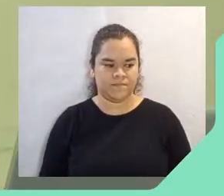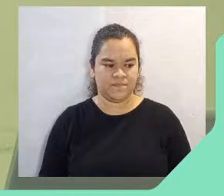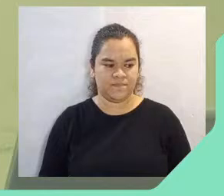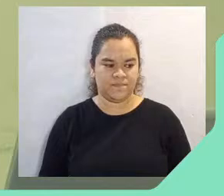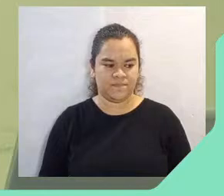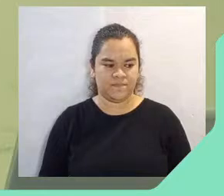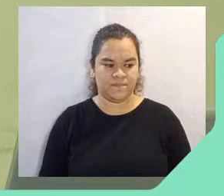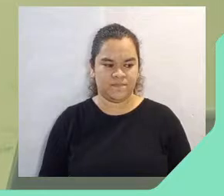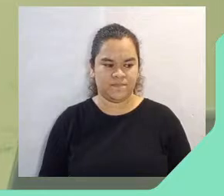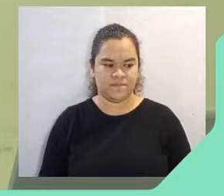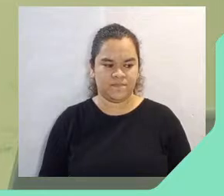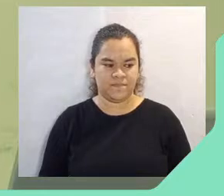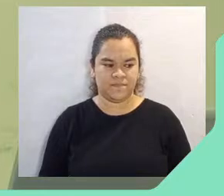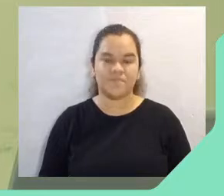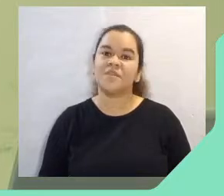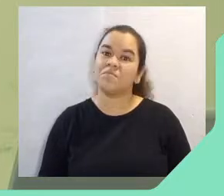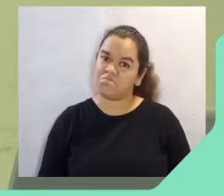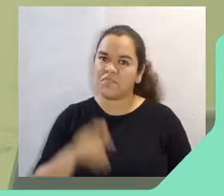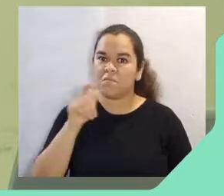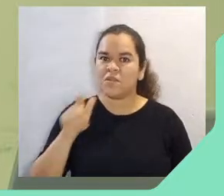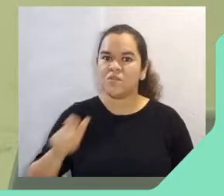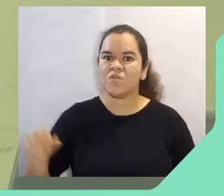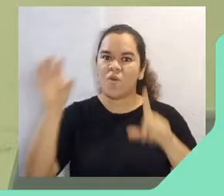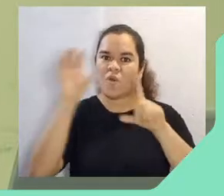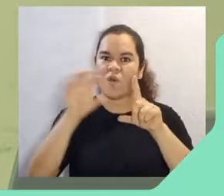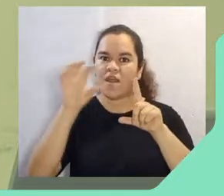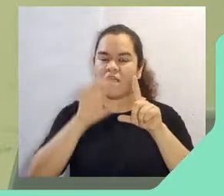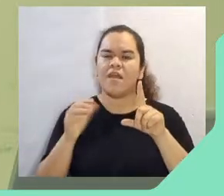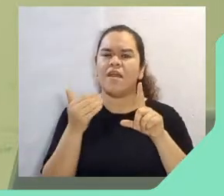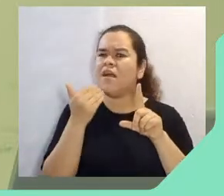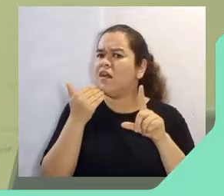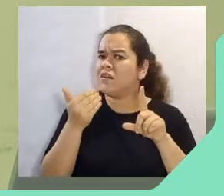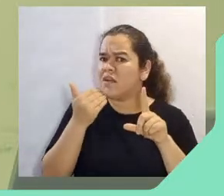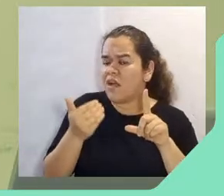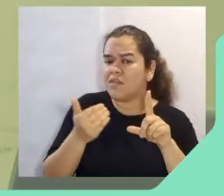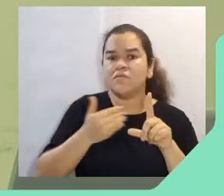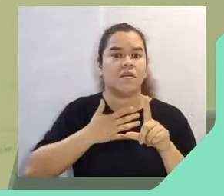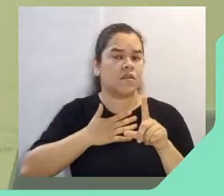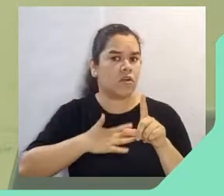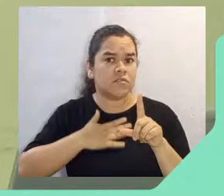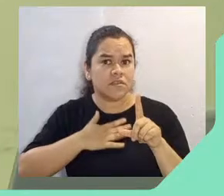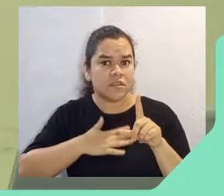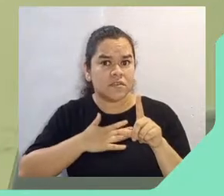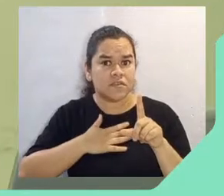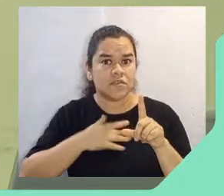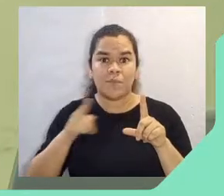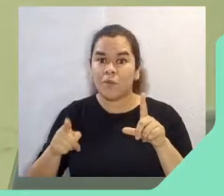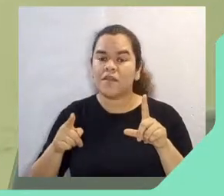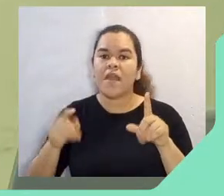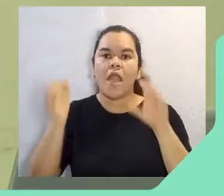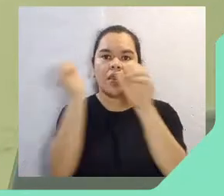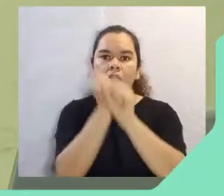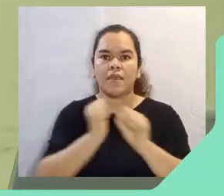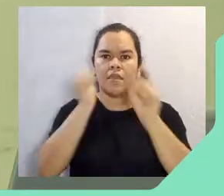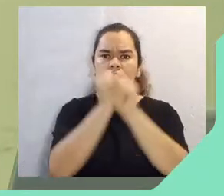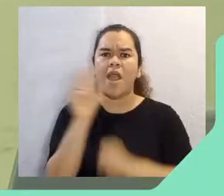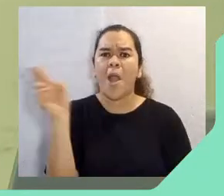nuestros disertantes. La verdad nos complace ver tantas mujeres en ingeniería y con tanta